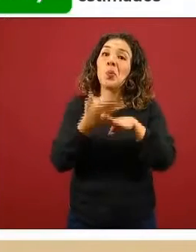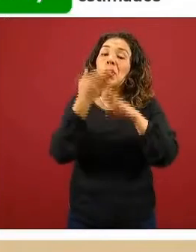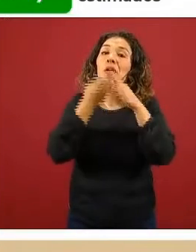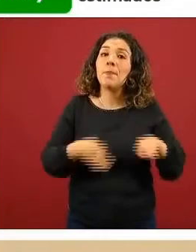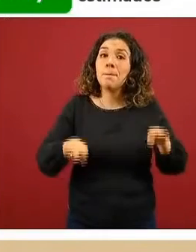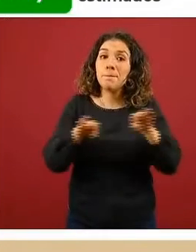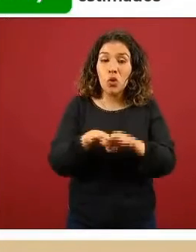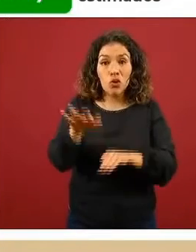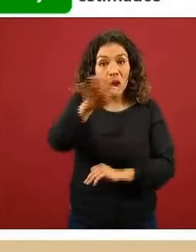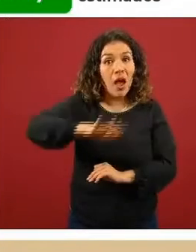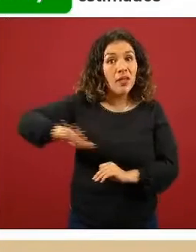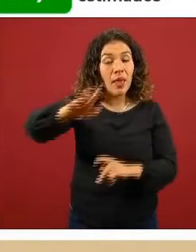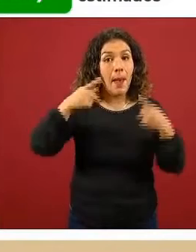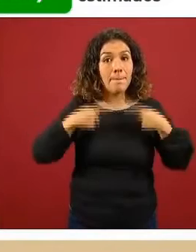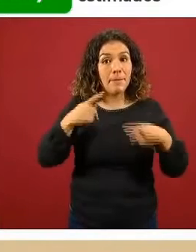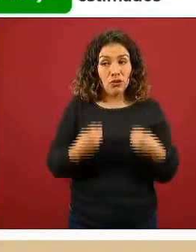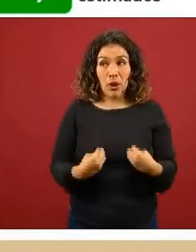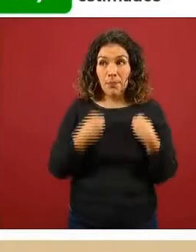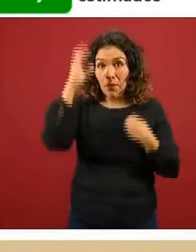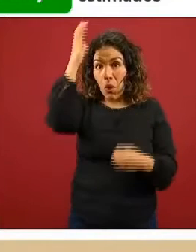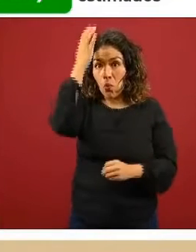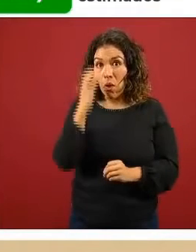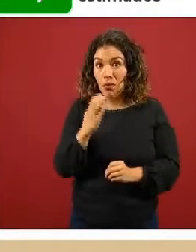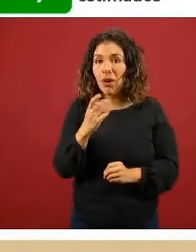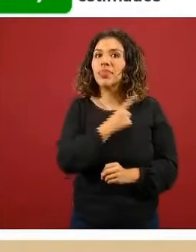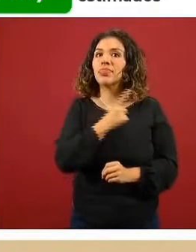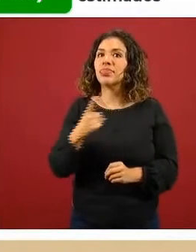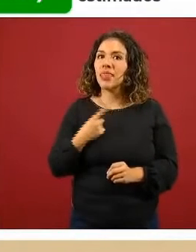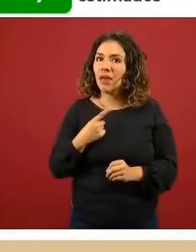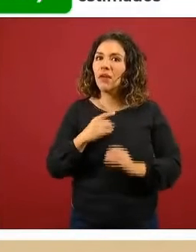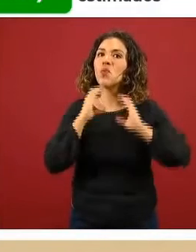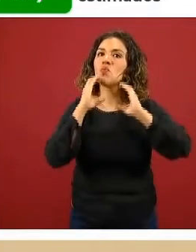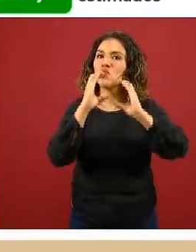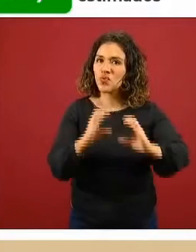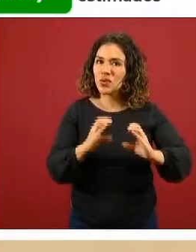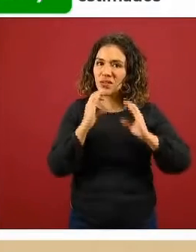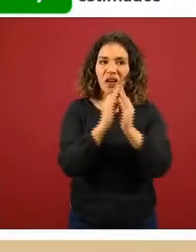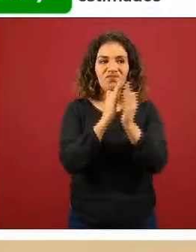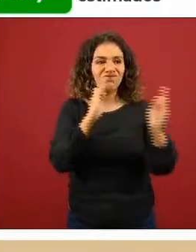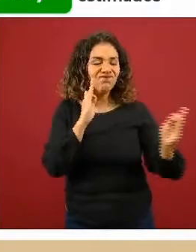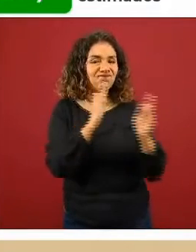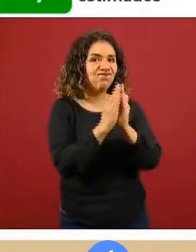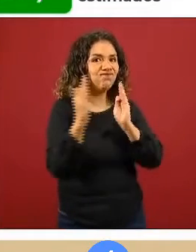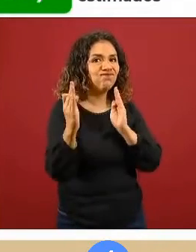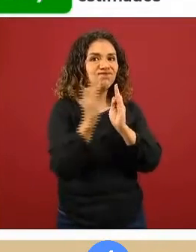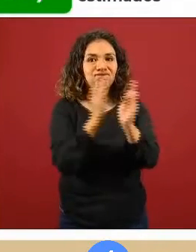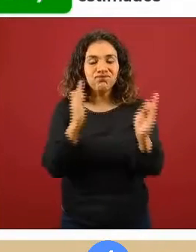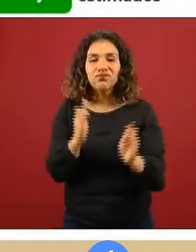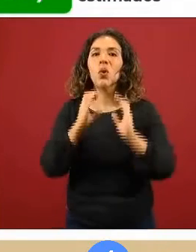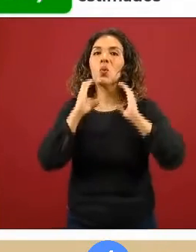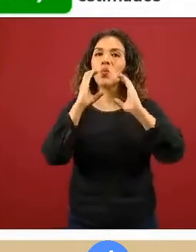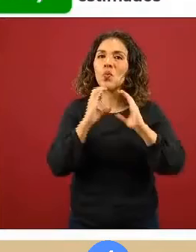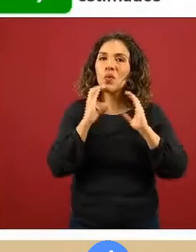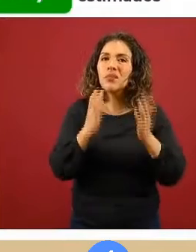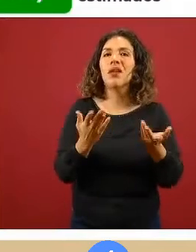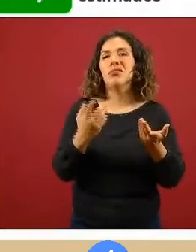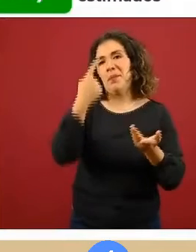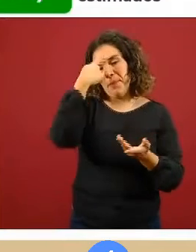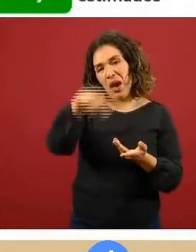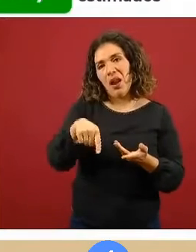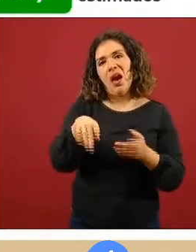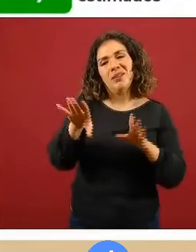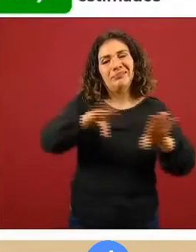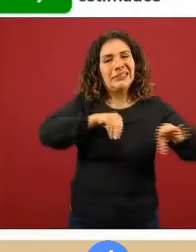importante, ciudadanos de Coahuila, mantener las actividades de sana distancia y de prevención